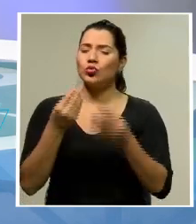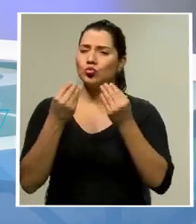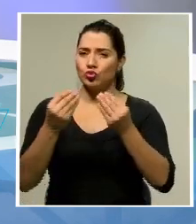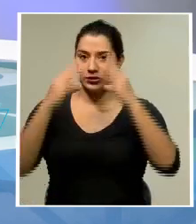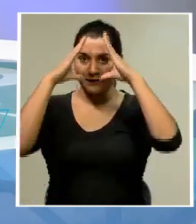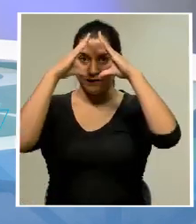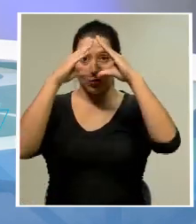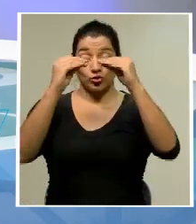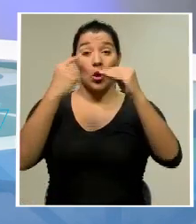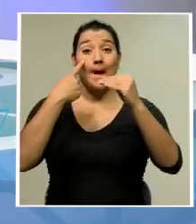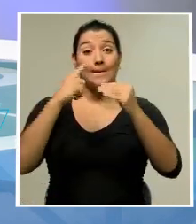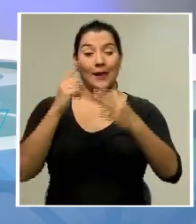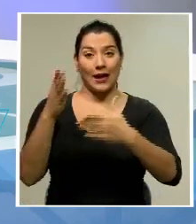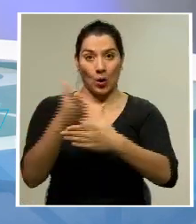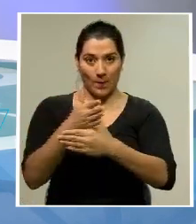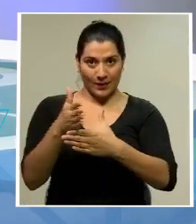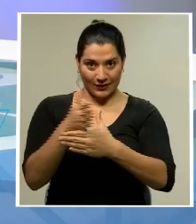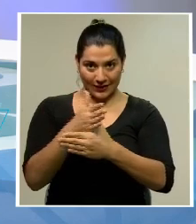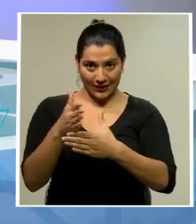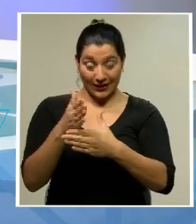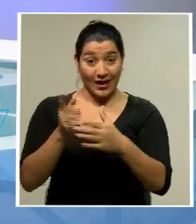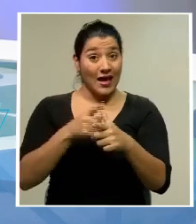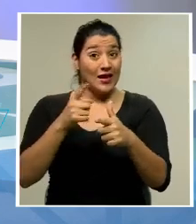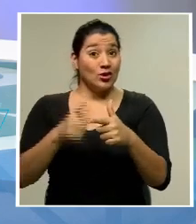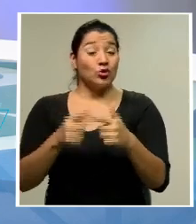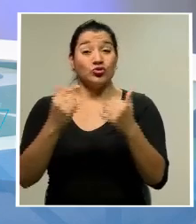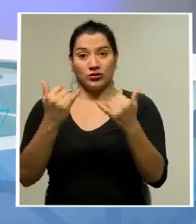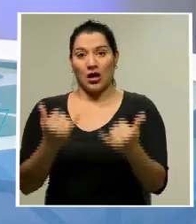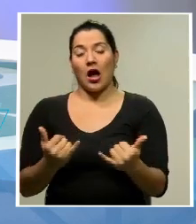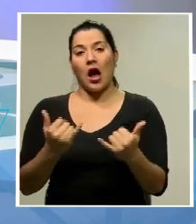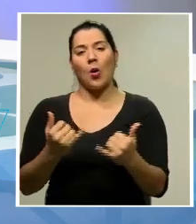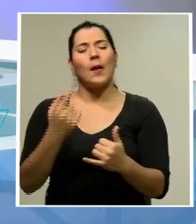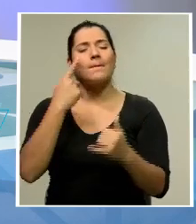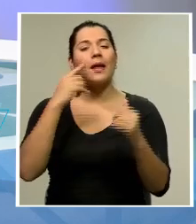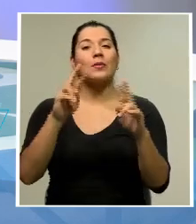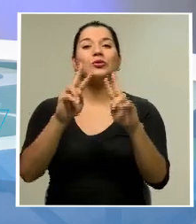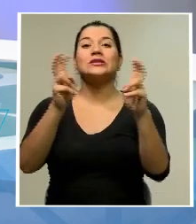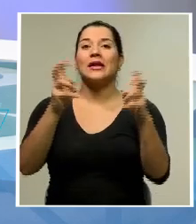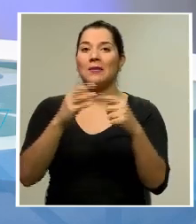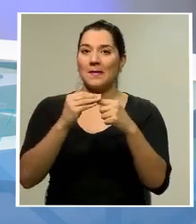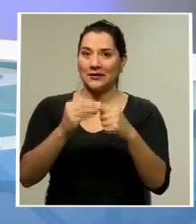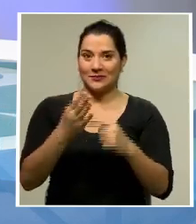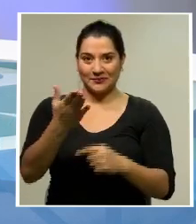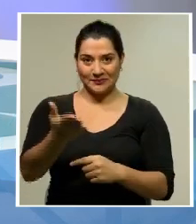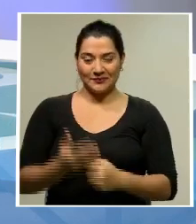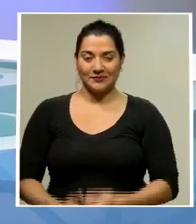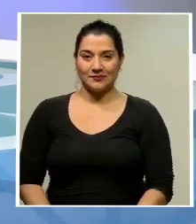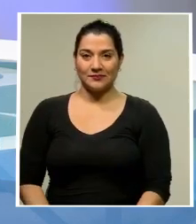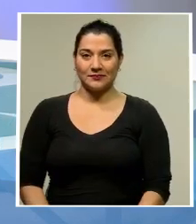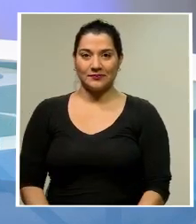muchísima información para compartirles, así que vamos a ver nuestros titulares. Adelante.